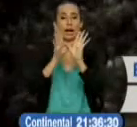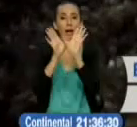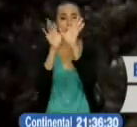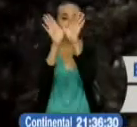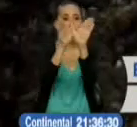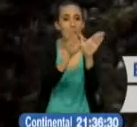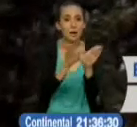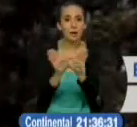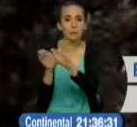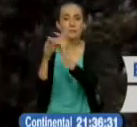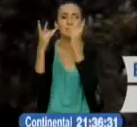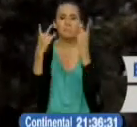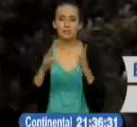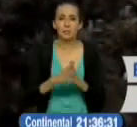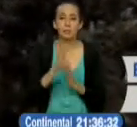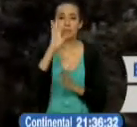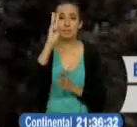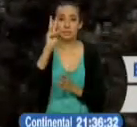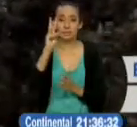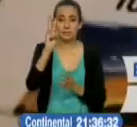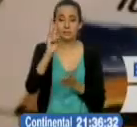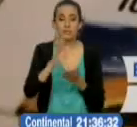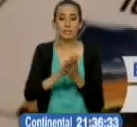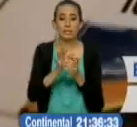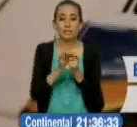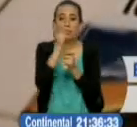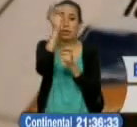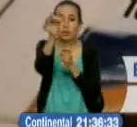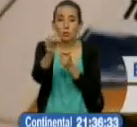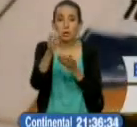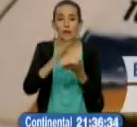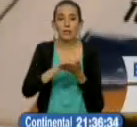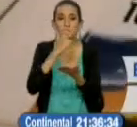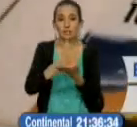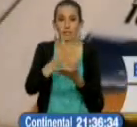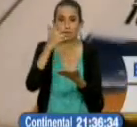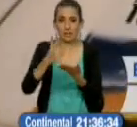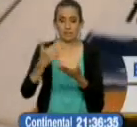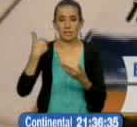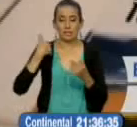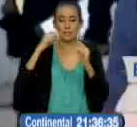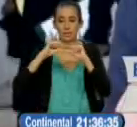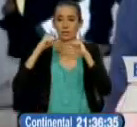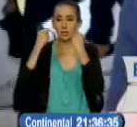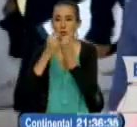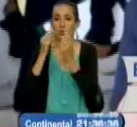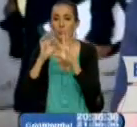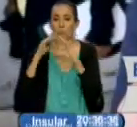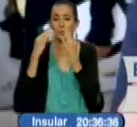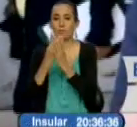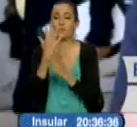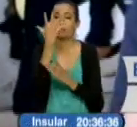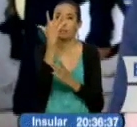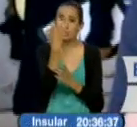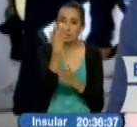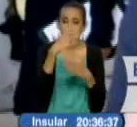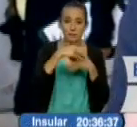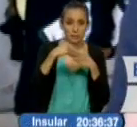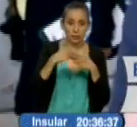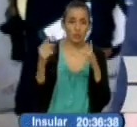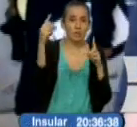6 cantones con lugares turísticos para ofertar y a costos adecuados para grupos familiares. Desde $15